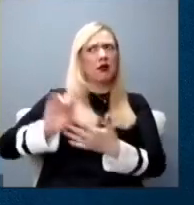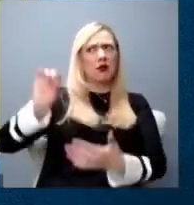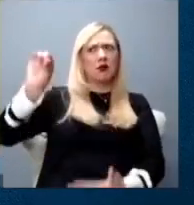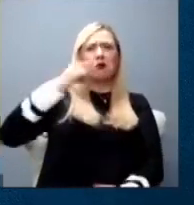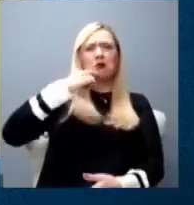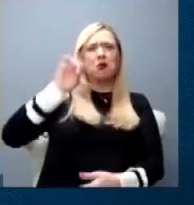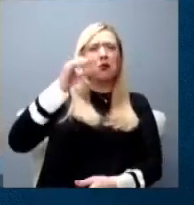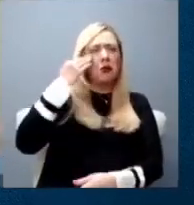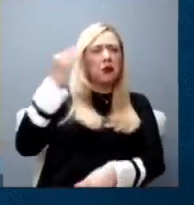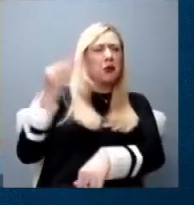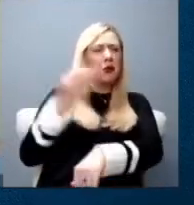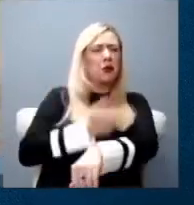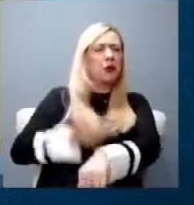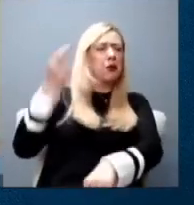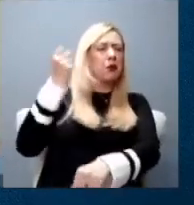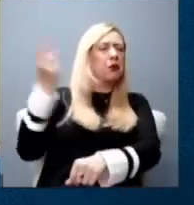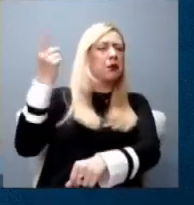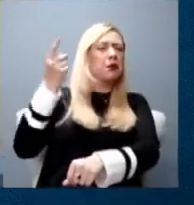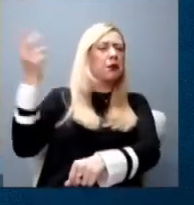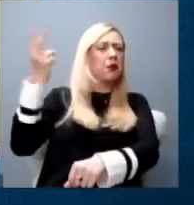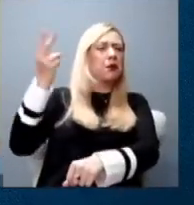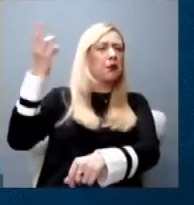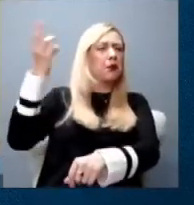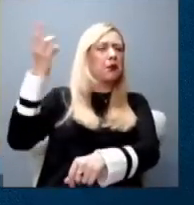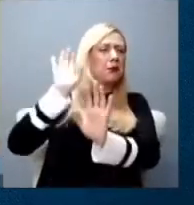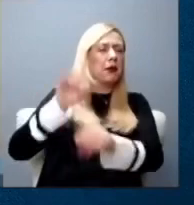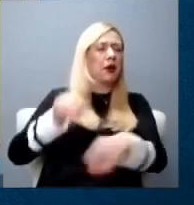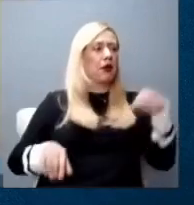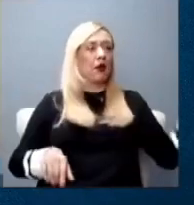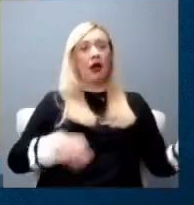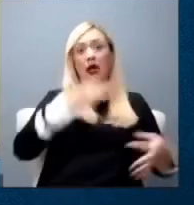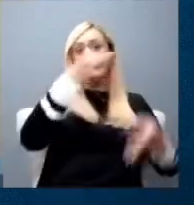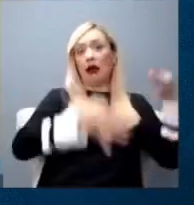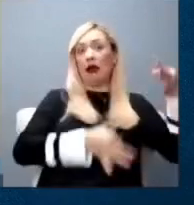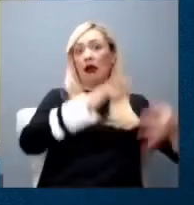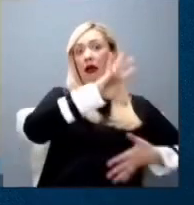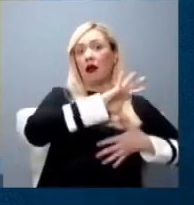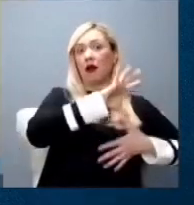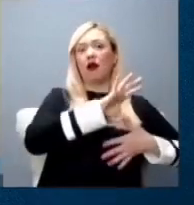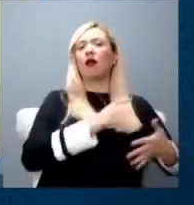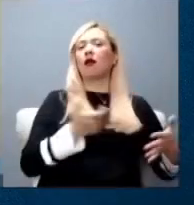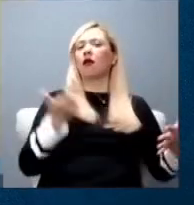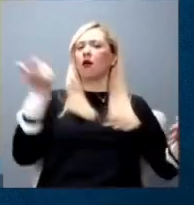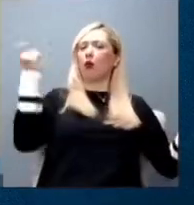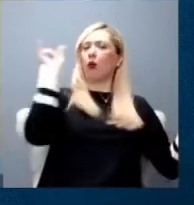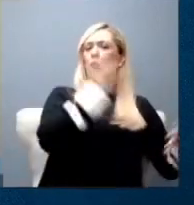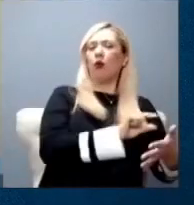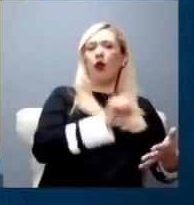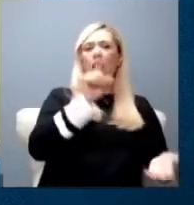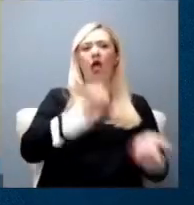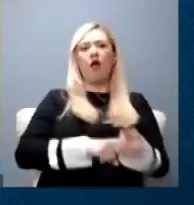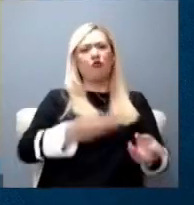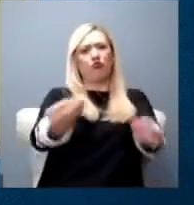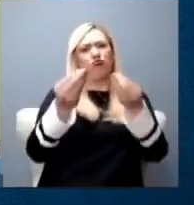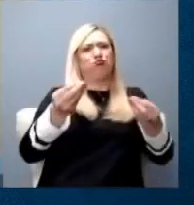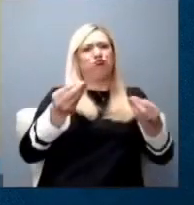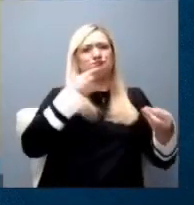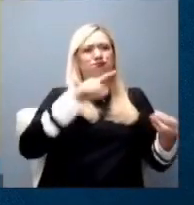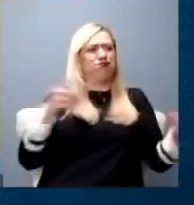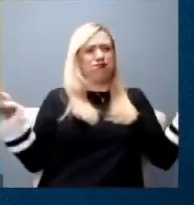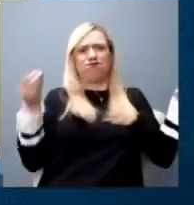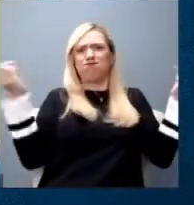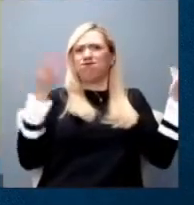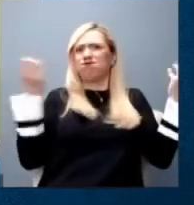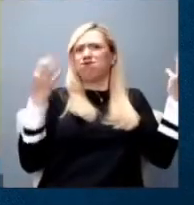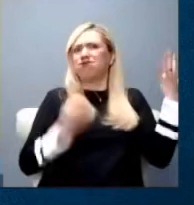denuncias contra el Estado, contra México o contra dirigentes mexicanos, y le da tan poco en comparación con la Corte Penal Internacional a la Corte Interamericana, donde es